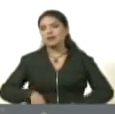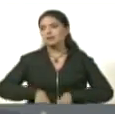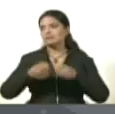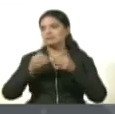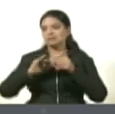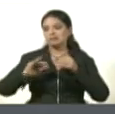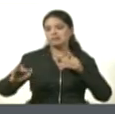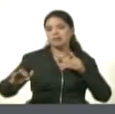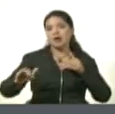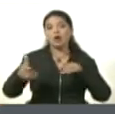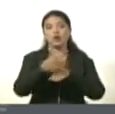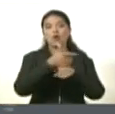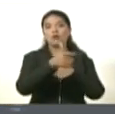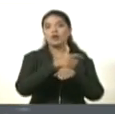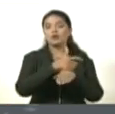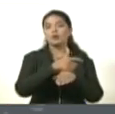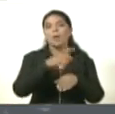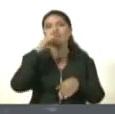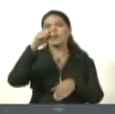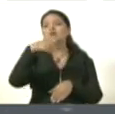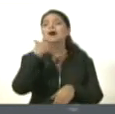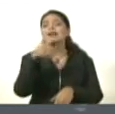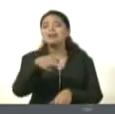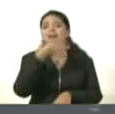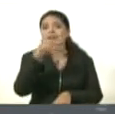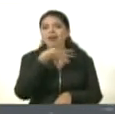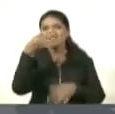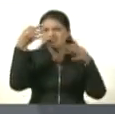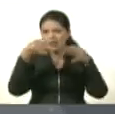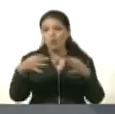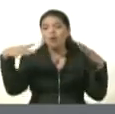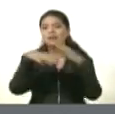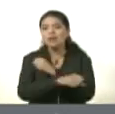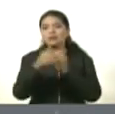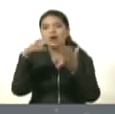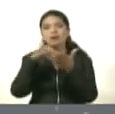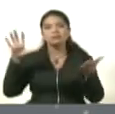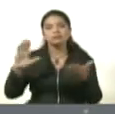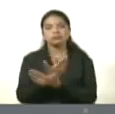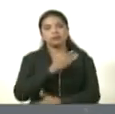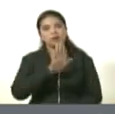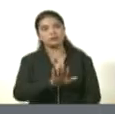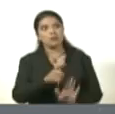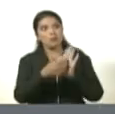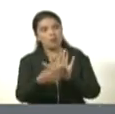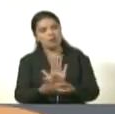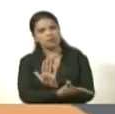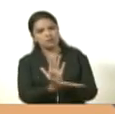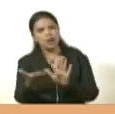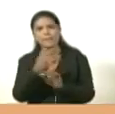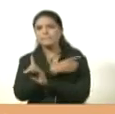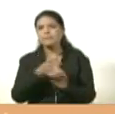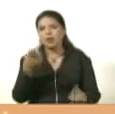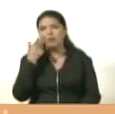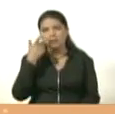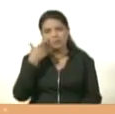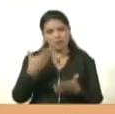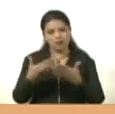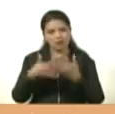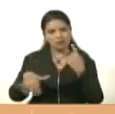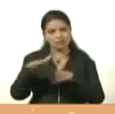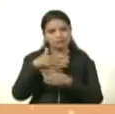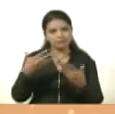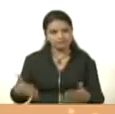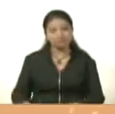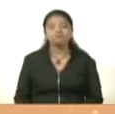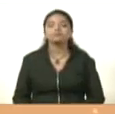que el gobierno de Maduro cae esta tarde y que va a haber un golpe militar esta noche. Eso es lo que ellos presentan. Pero yo quiero que ustedes vean la realidad. Ahí